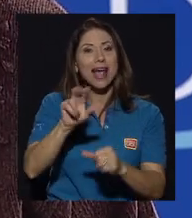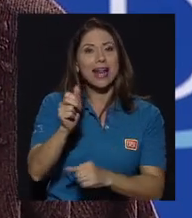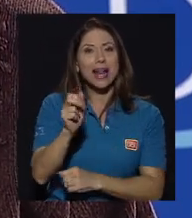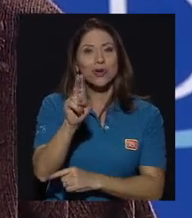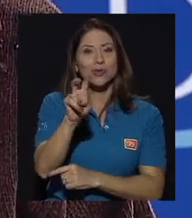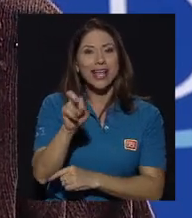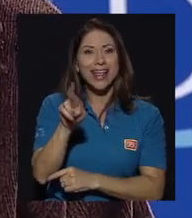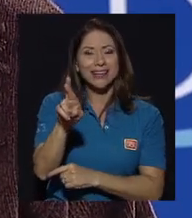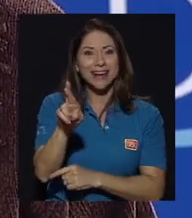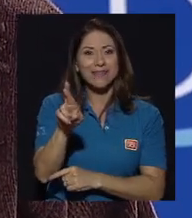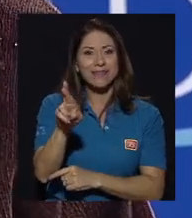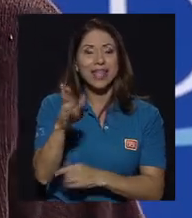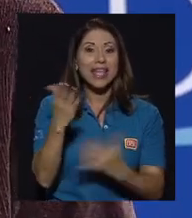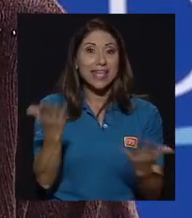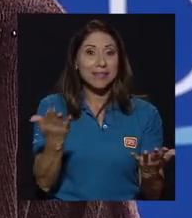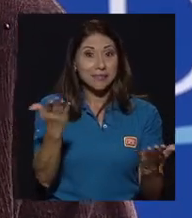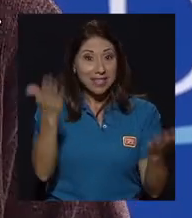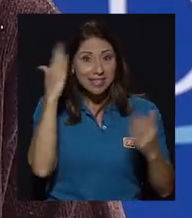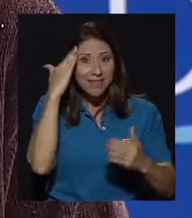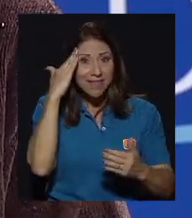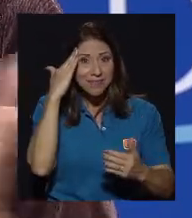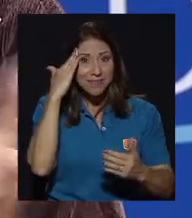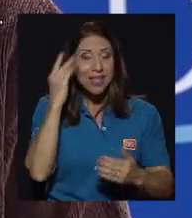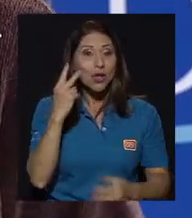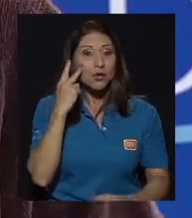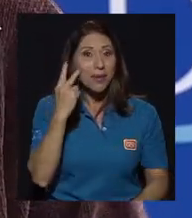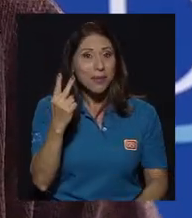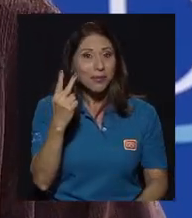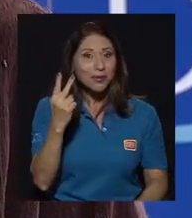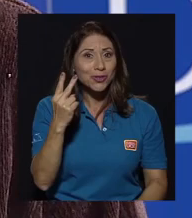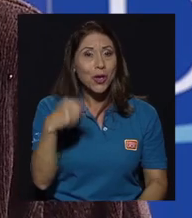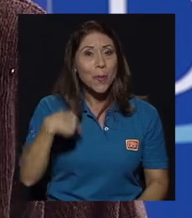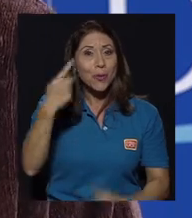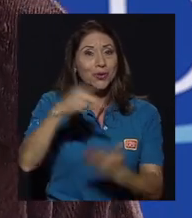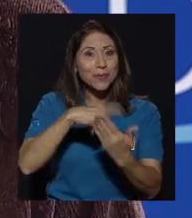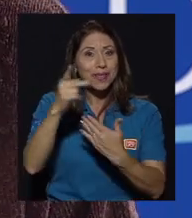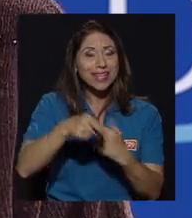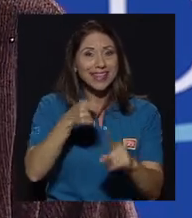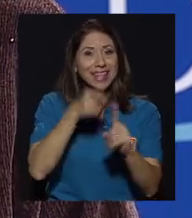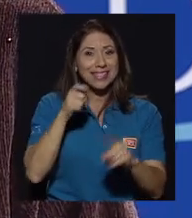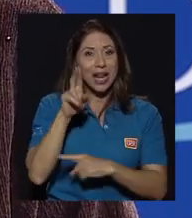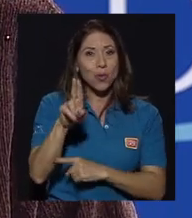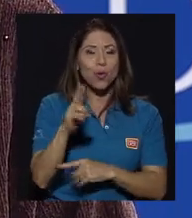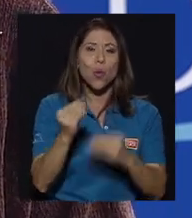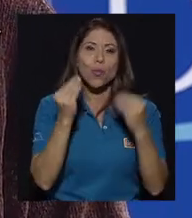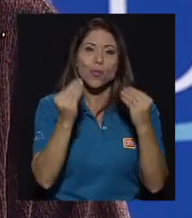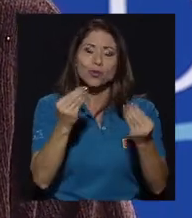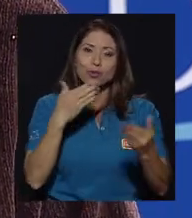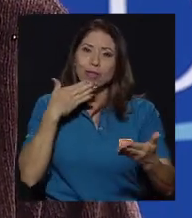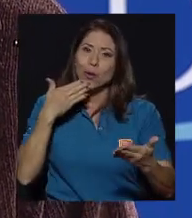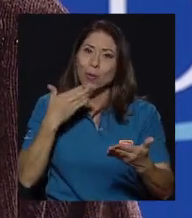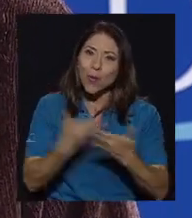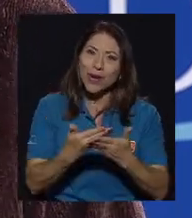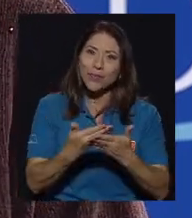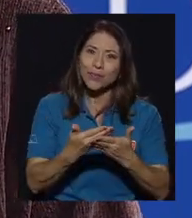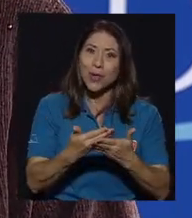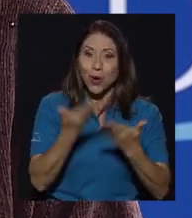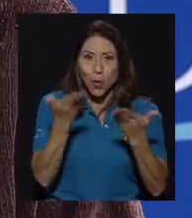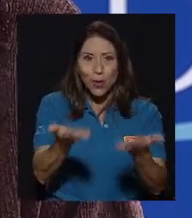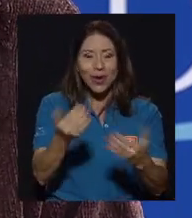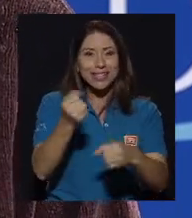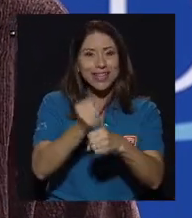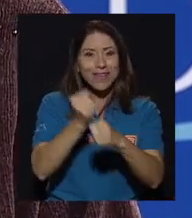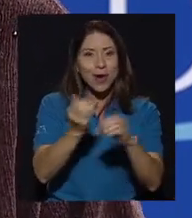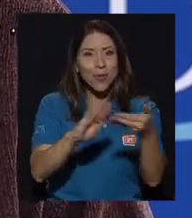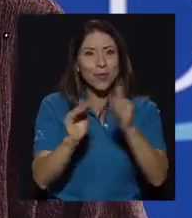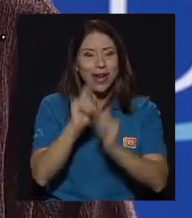sintonía de canal user y ya saben nos vemos en la próxima edición de desde la uv con mucho de lo bueno como lo que